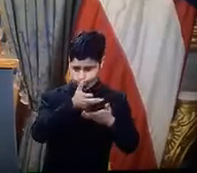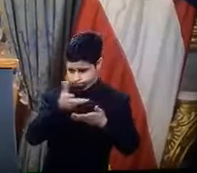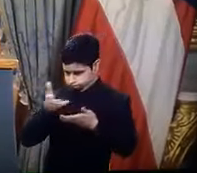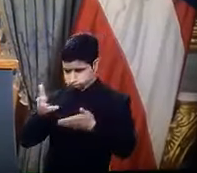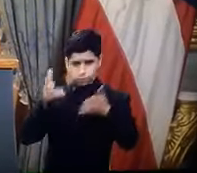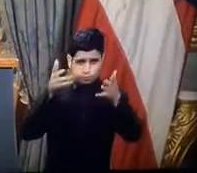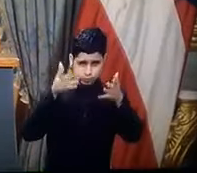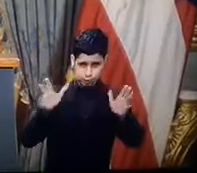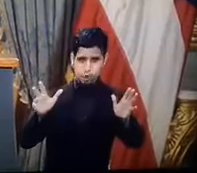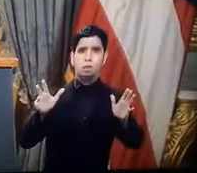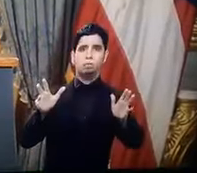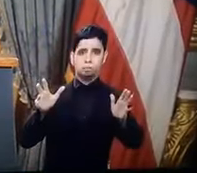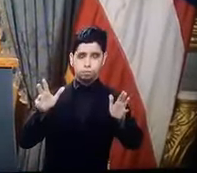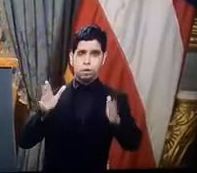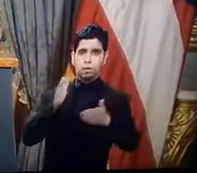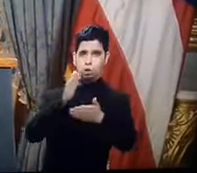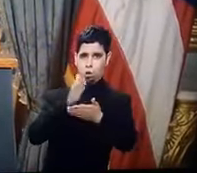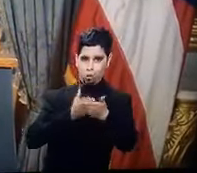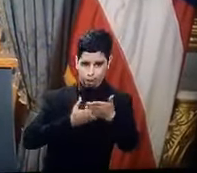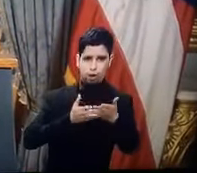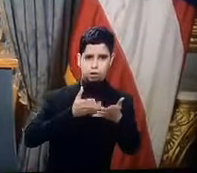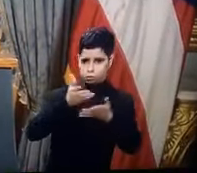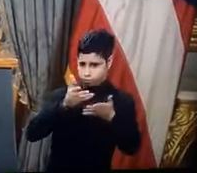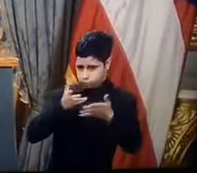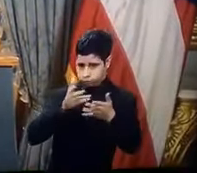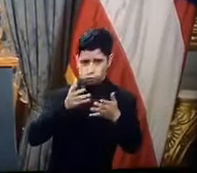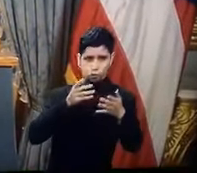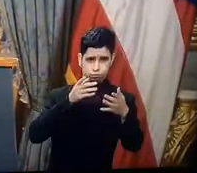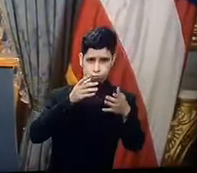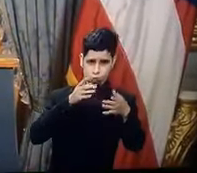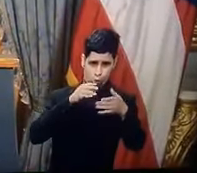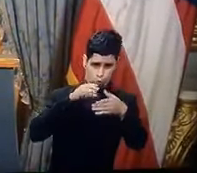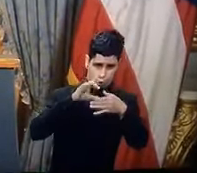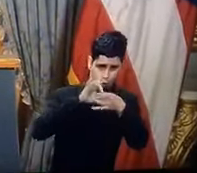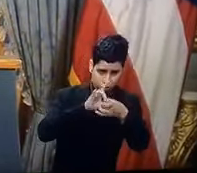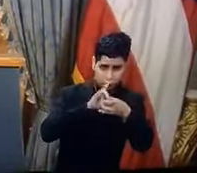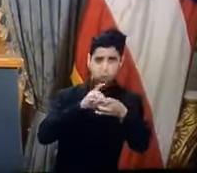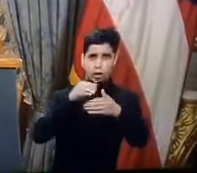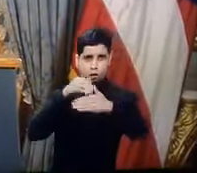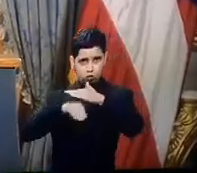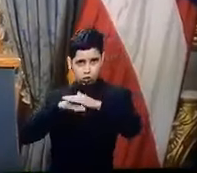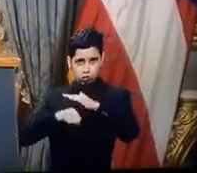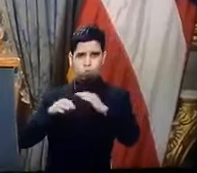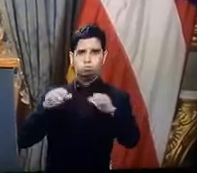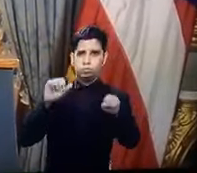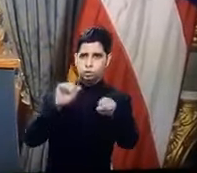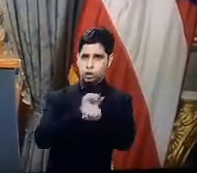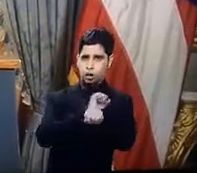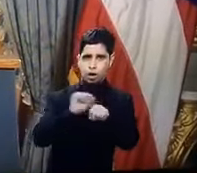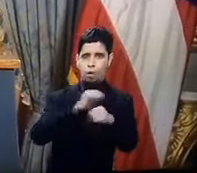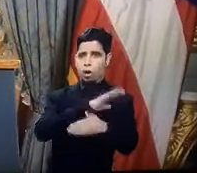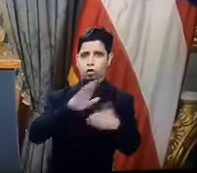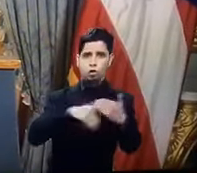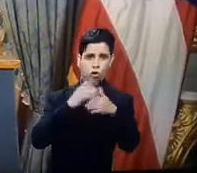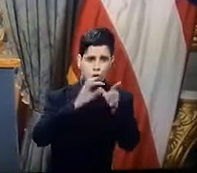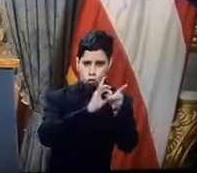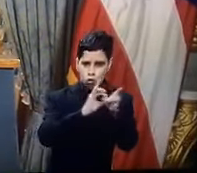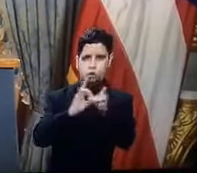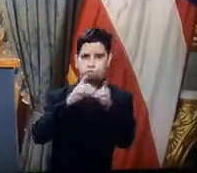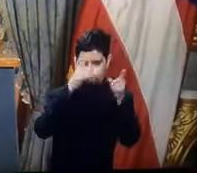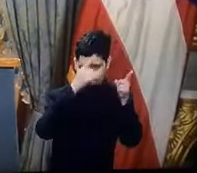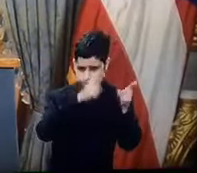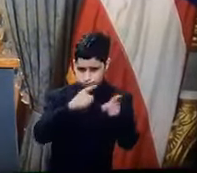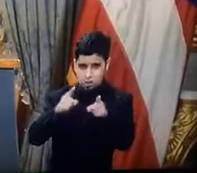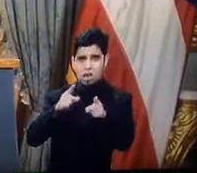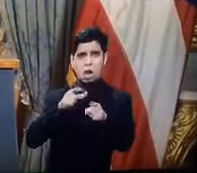radiografía y como parte de un diálogo conciliador e inclusivo, trabajaremos en todo aquello que nos une y buscaremos un